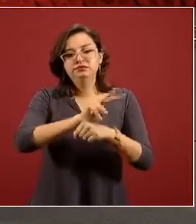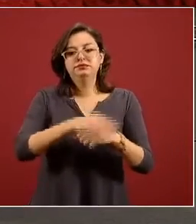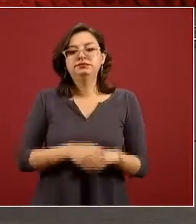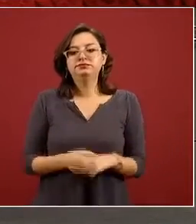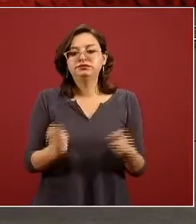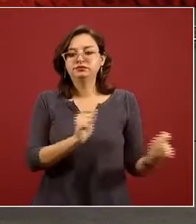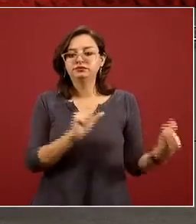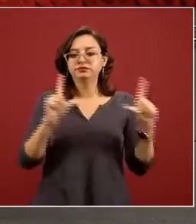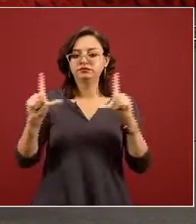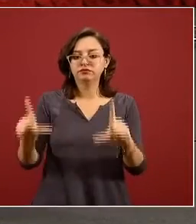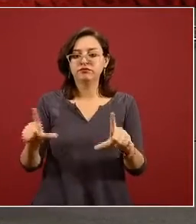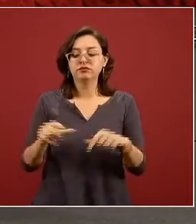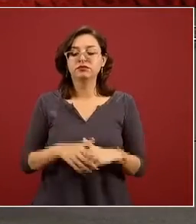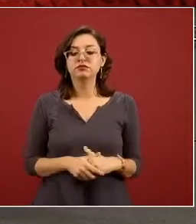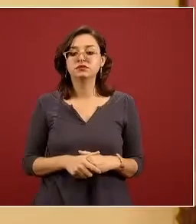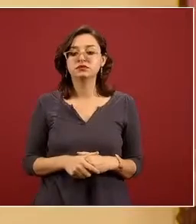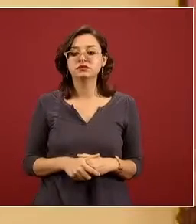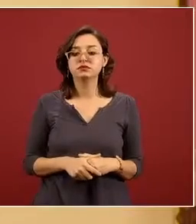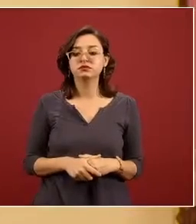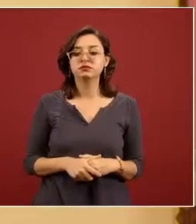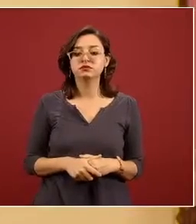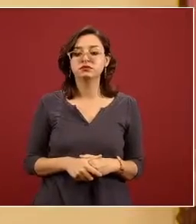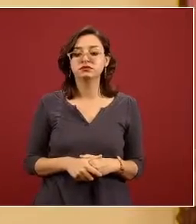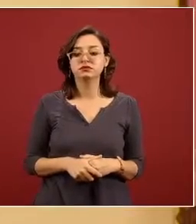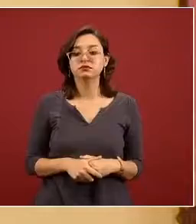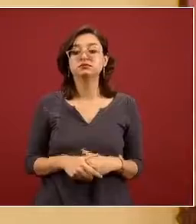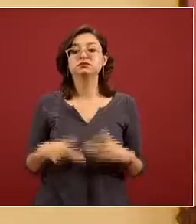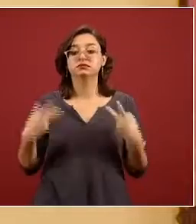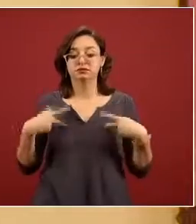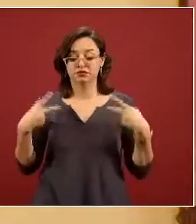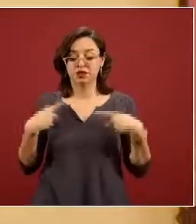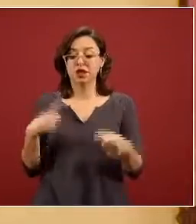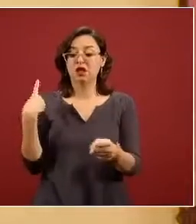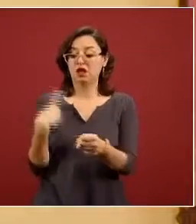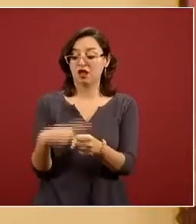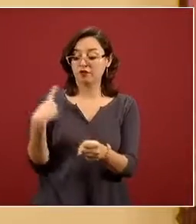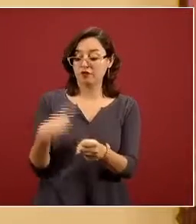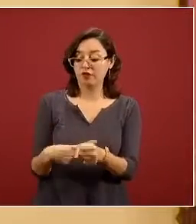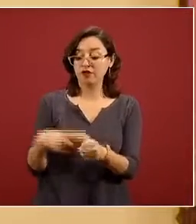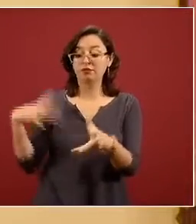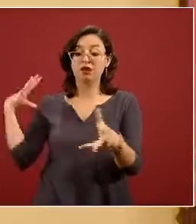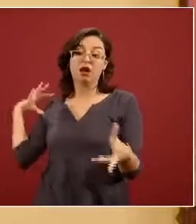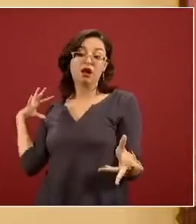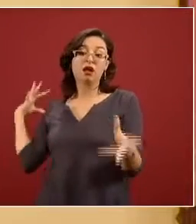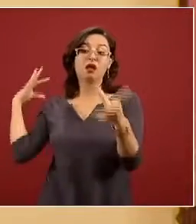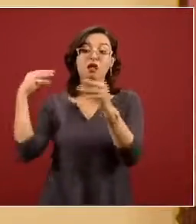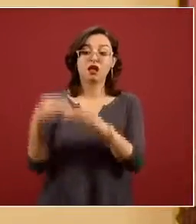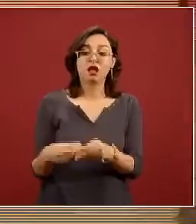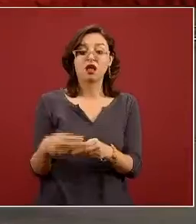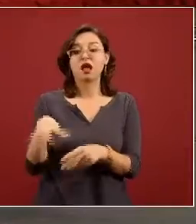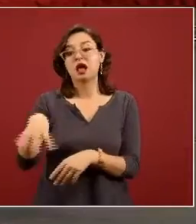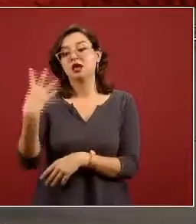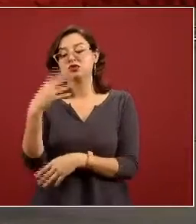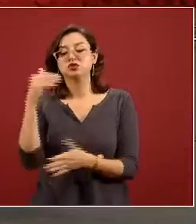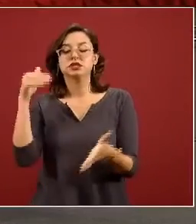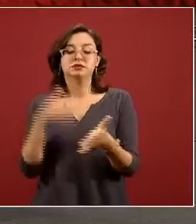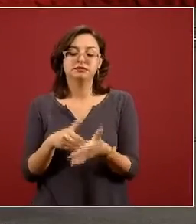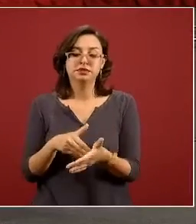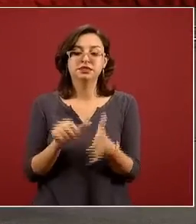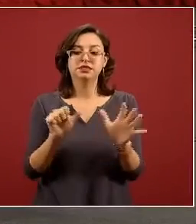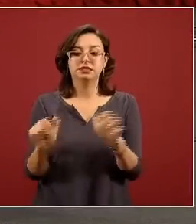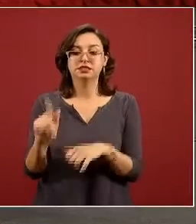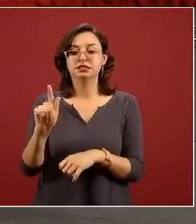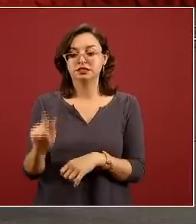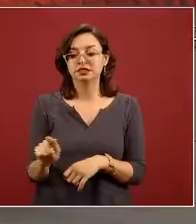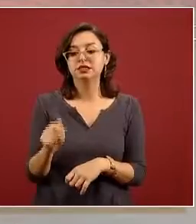diapositiva, por favor, vemos nuestra curva de casos confirmados acumulados. Ahí están los 14.677. Del